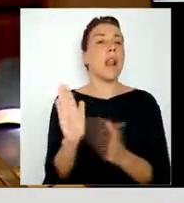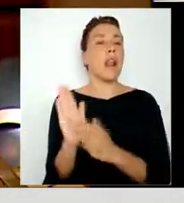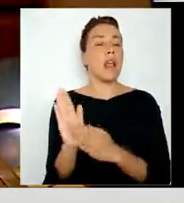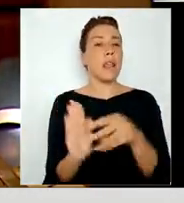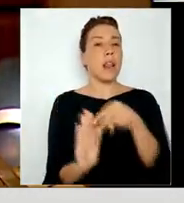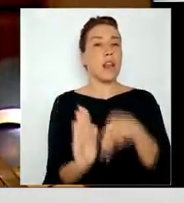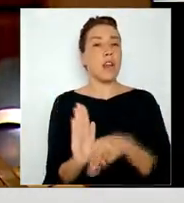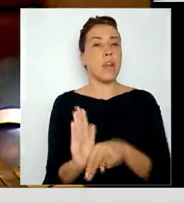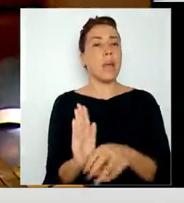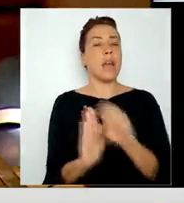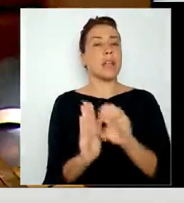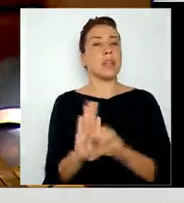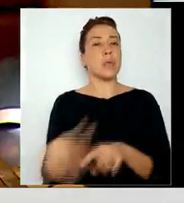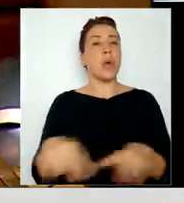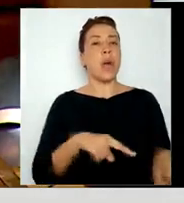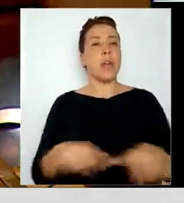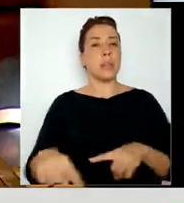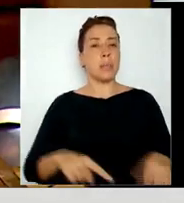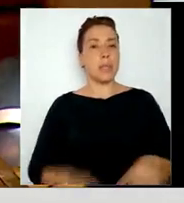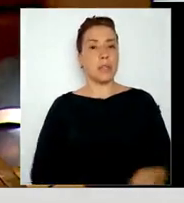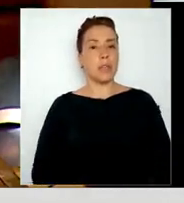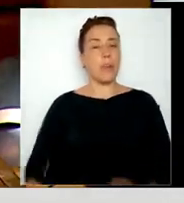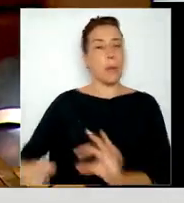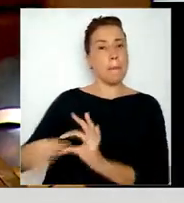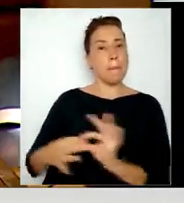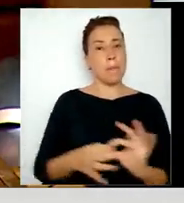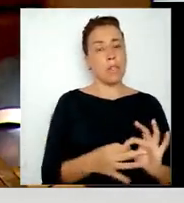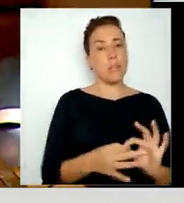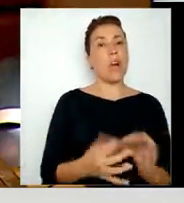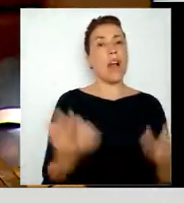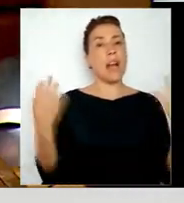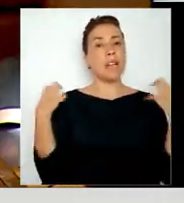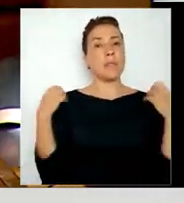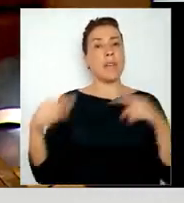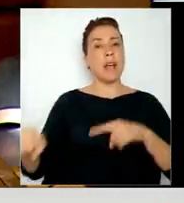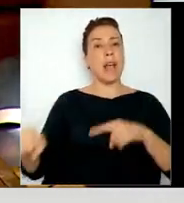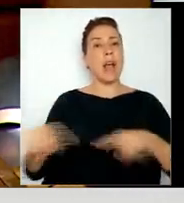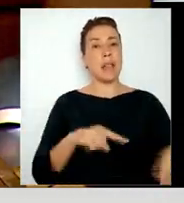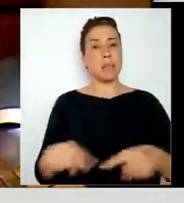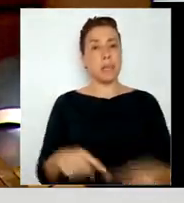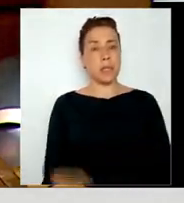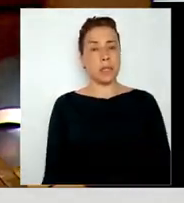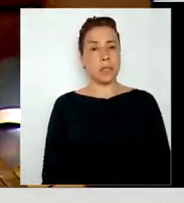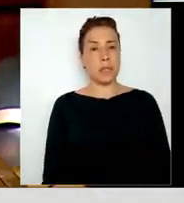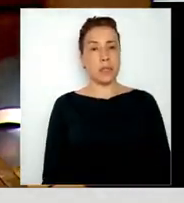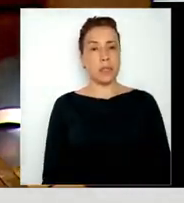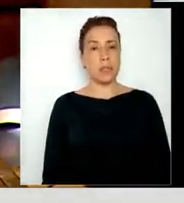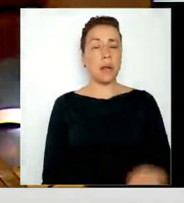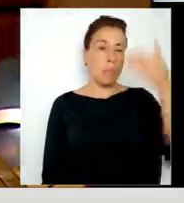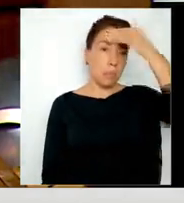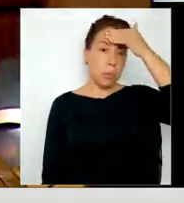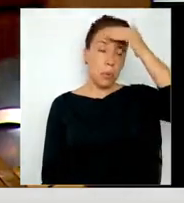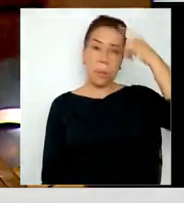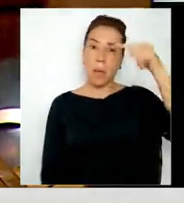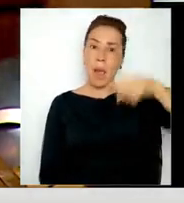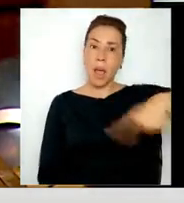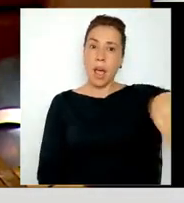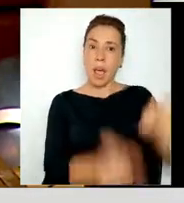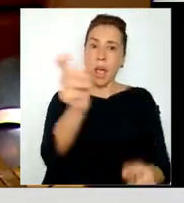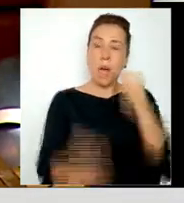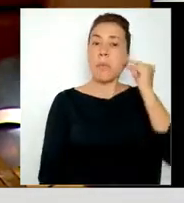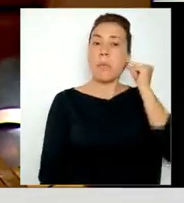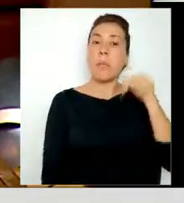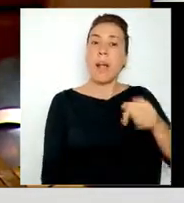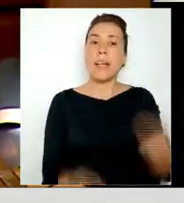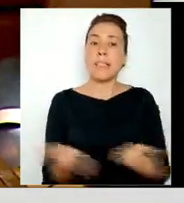administrativo y las causales de responsabilidad administrativa Y esto es una preocupación para ellos para ellas ya que hoy los servicios cuentan con